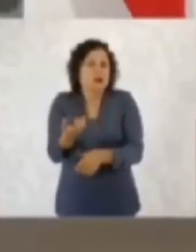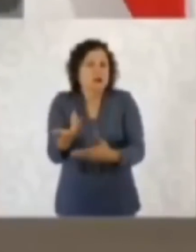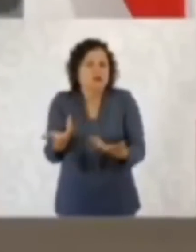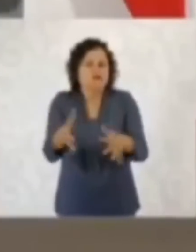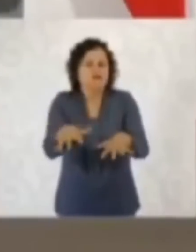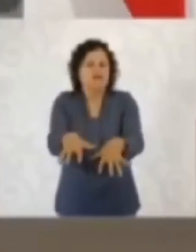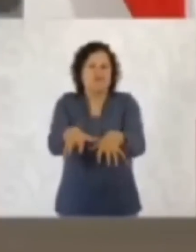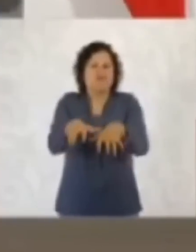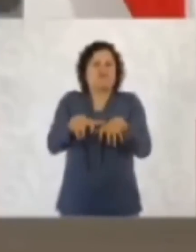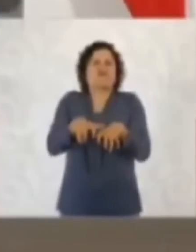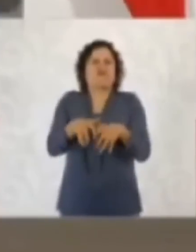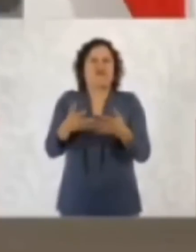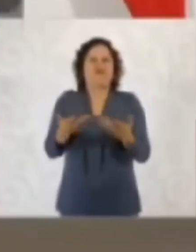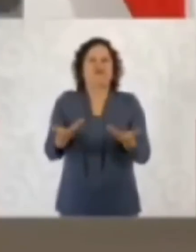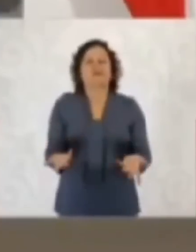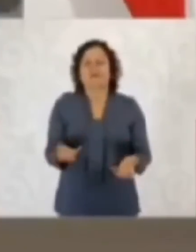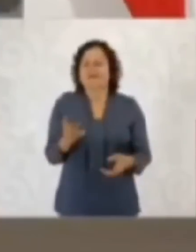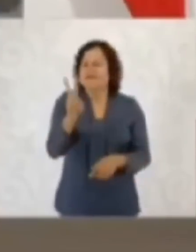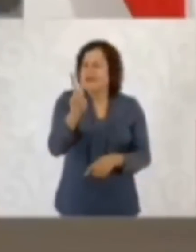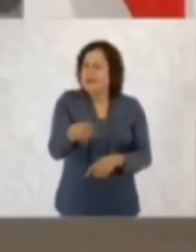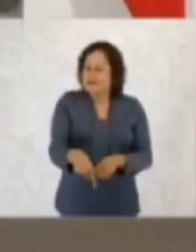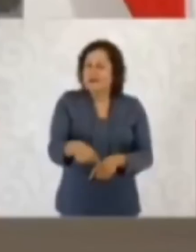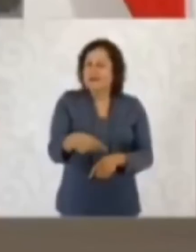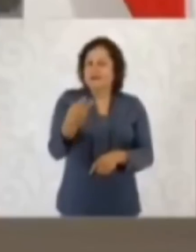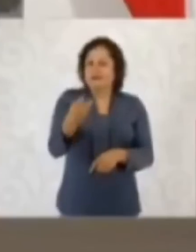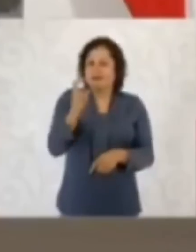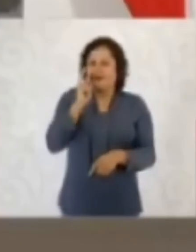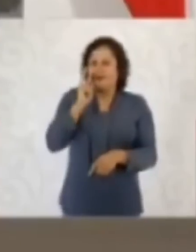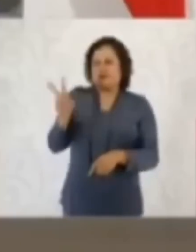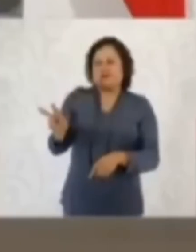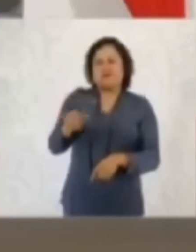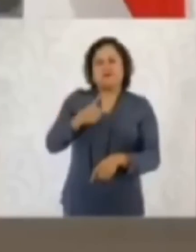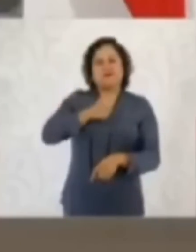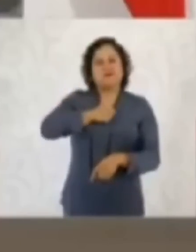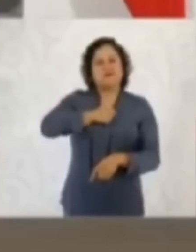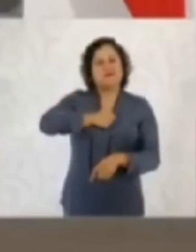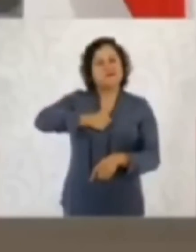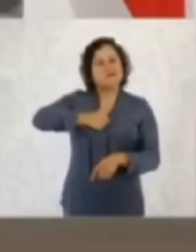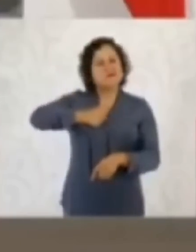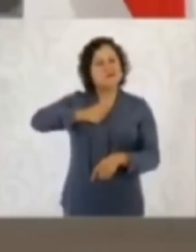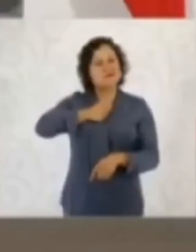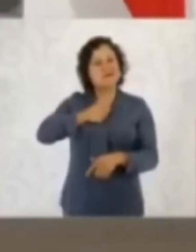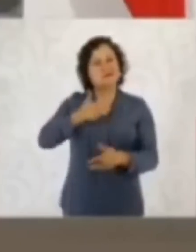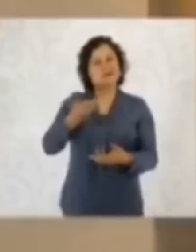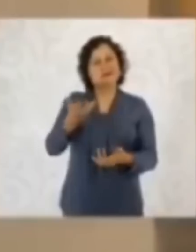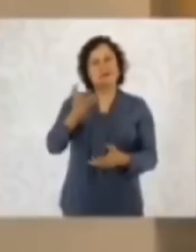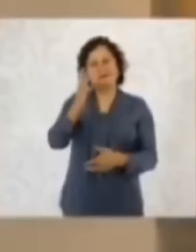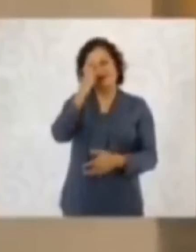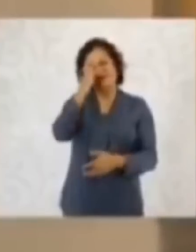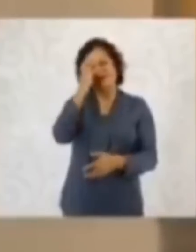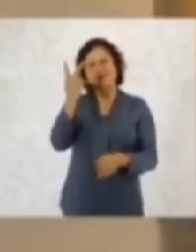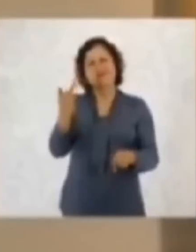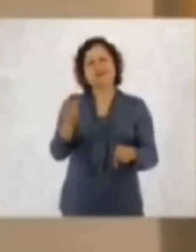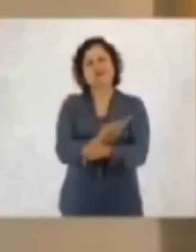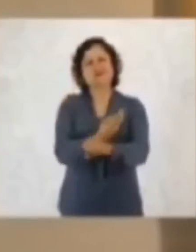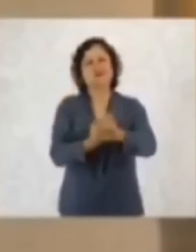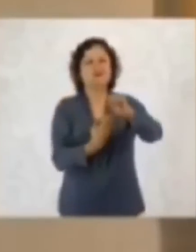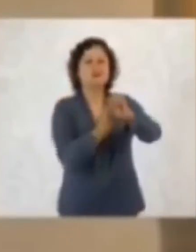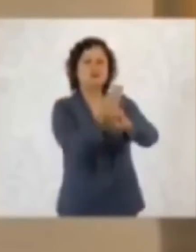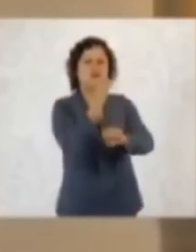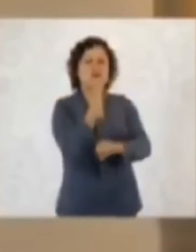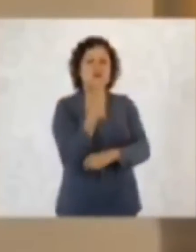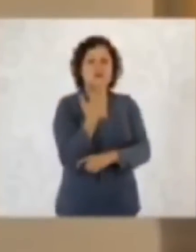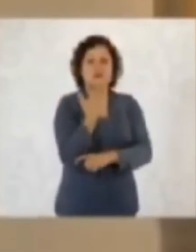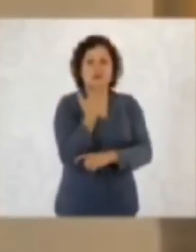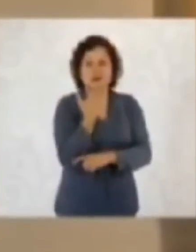que resulta paradójico, resulta lastimoso, por decirlo menos, que en un estado como Chihuahua, en